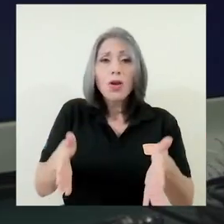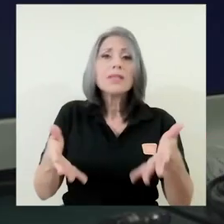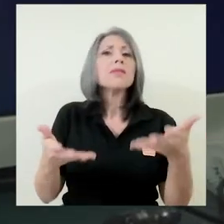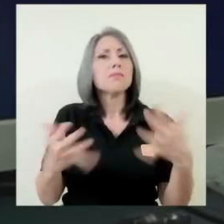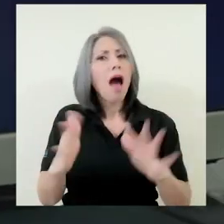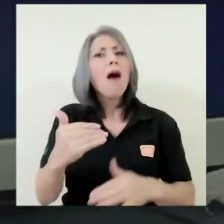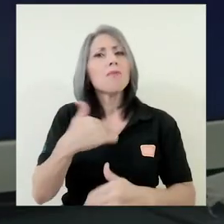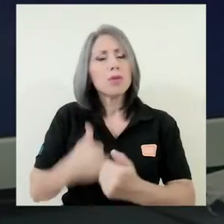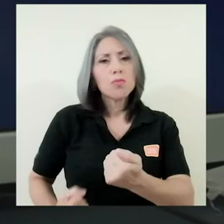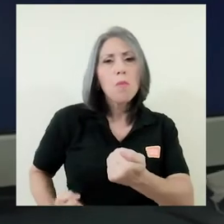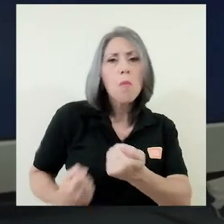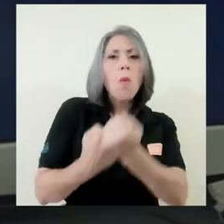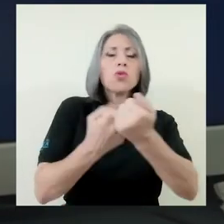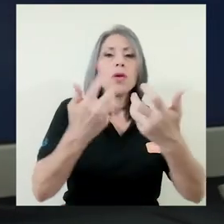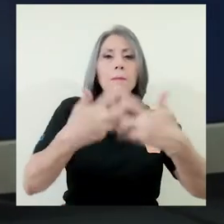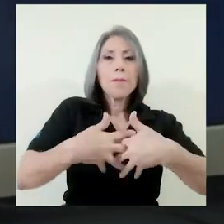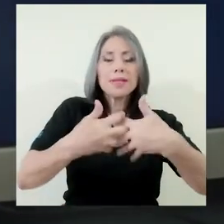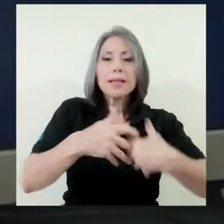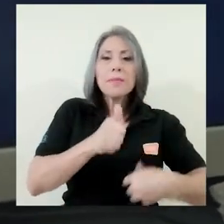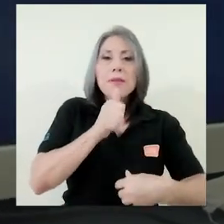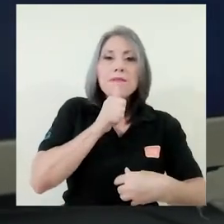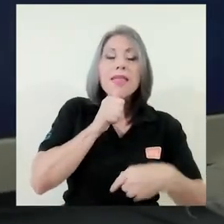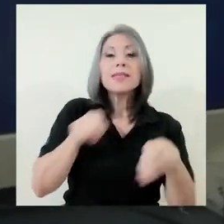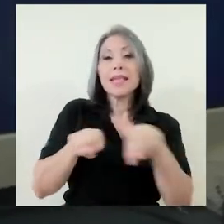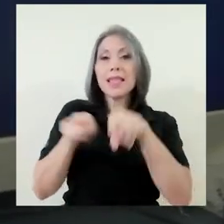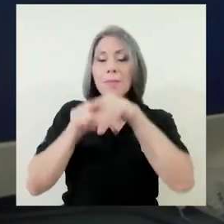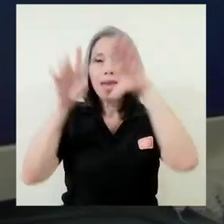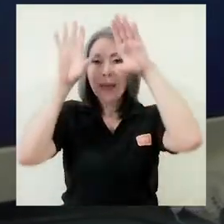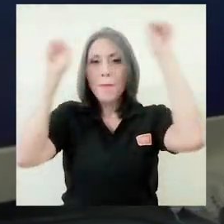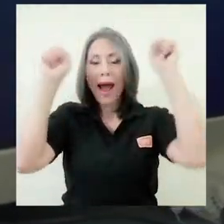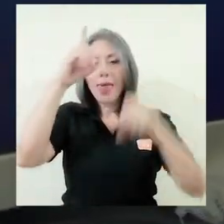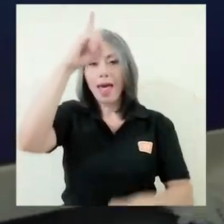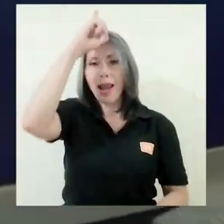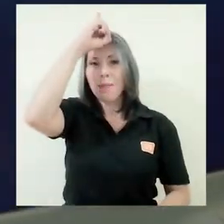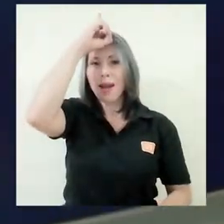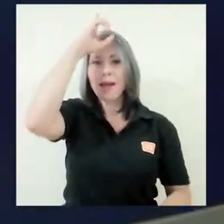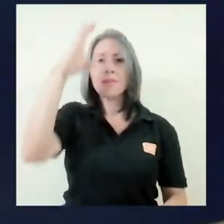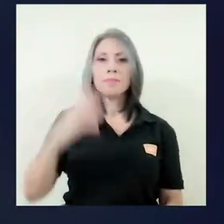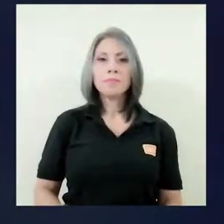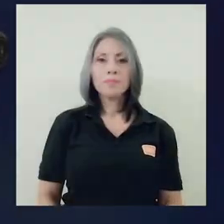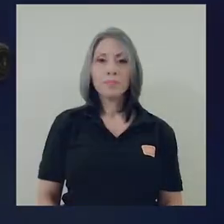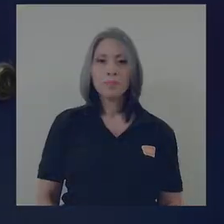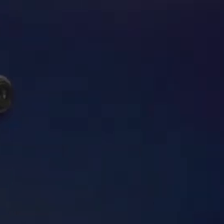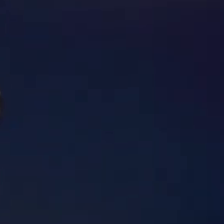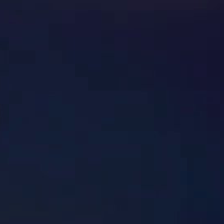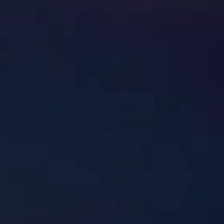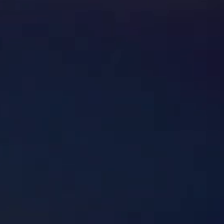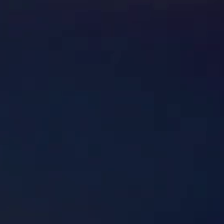investigadores han contado con el apoyo de empresas privadas y de la embajada alemana.